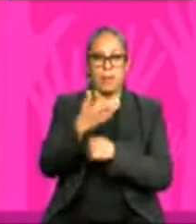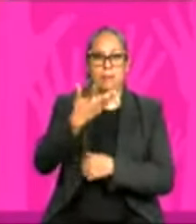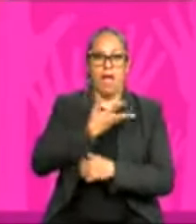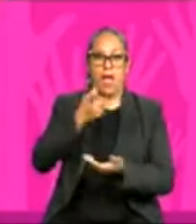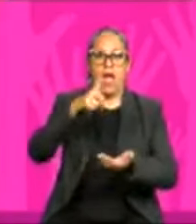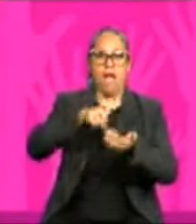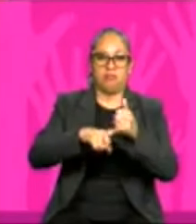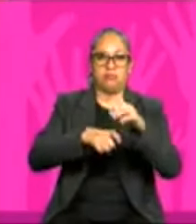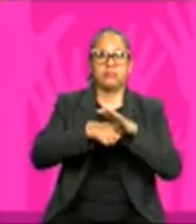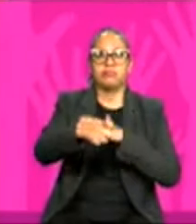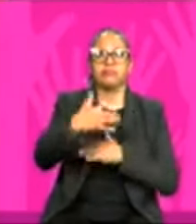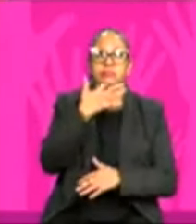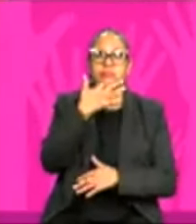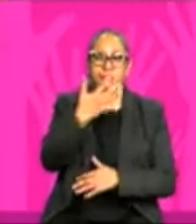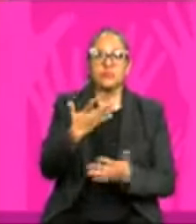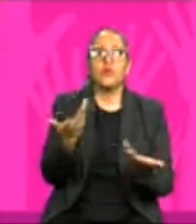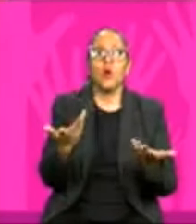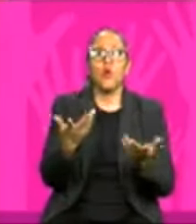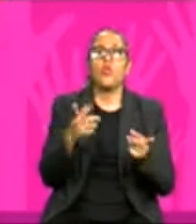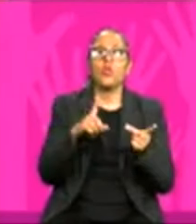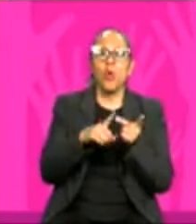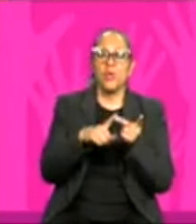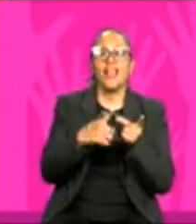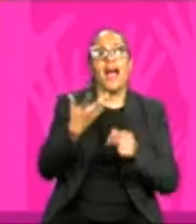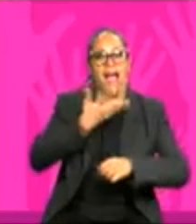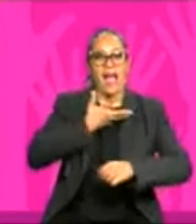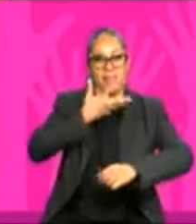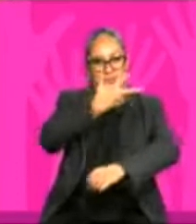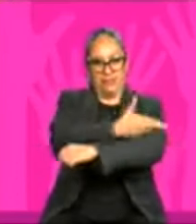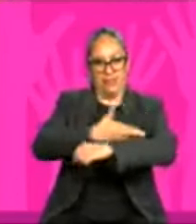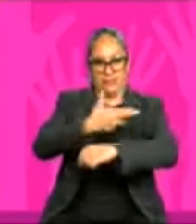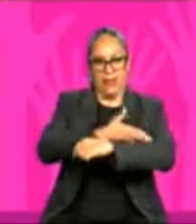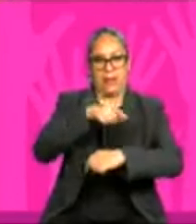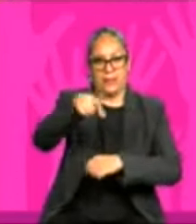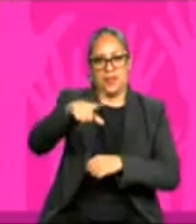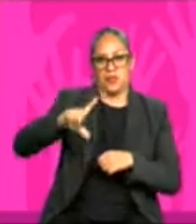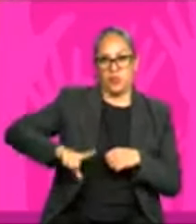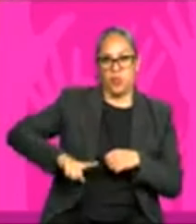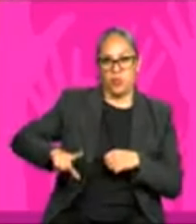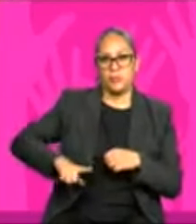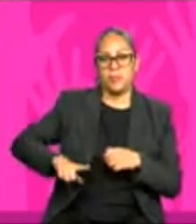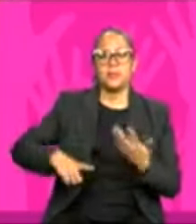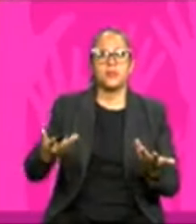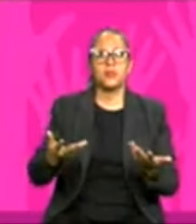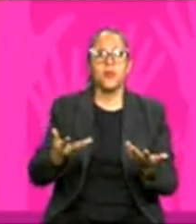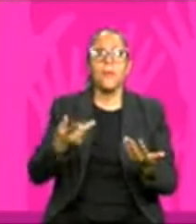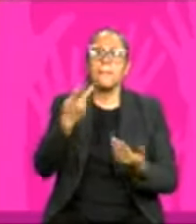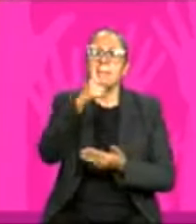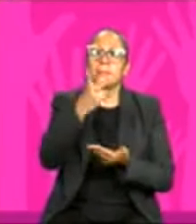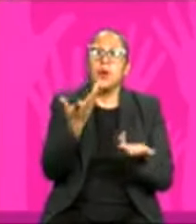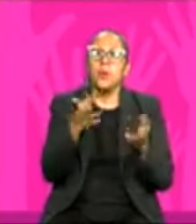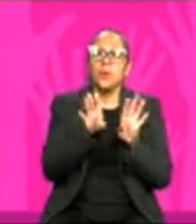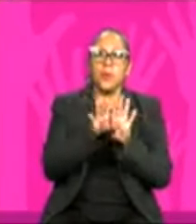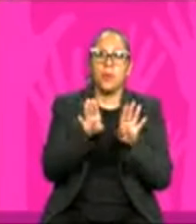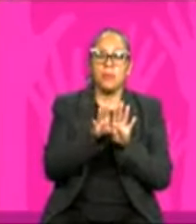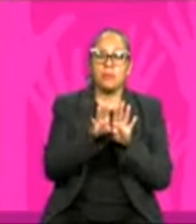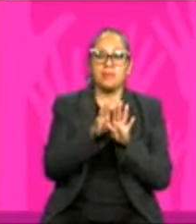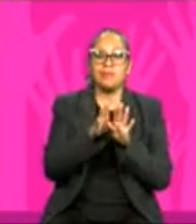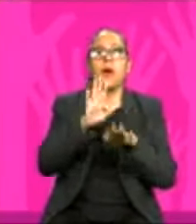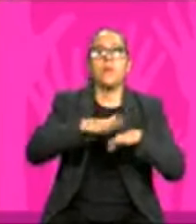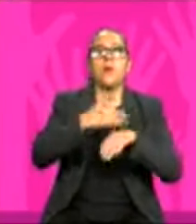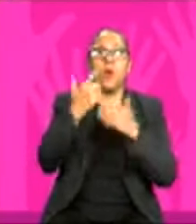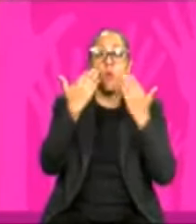en nuestro estado está justo en los trámites burocráticos y tiene que ver con que no hay quien